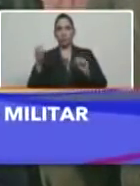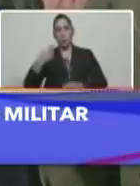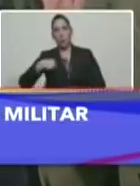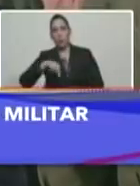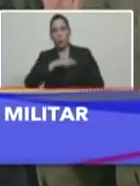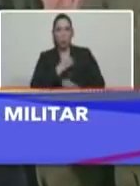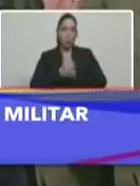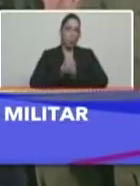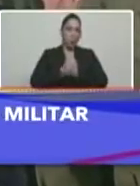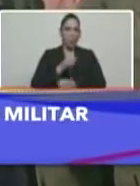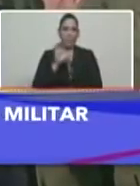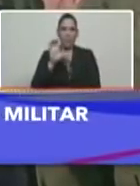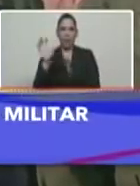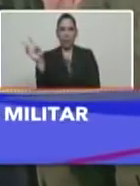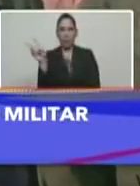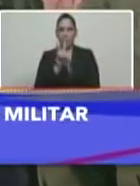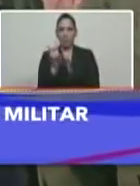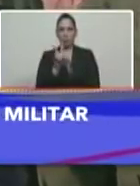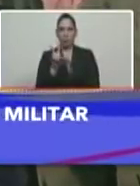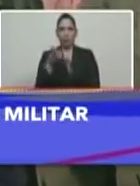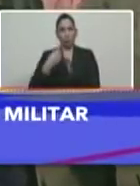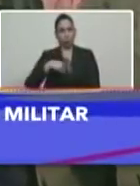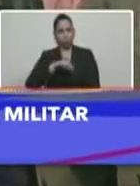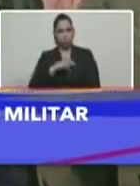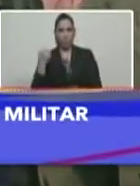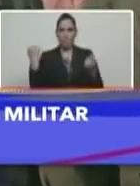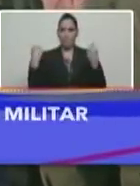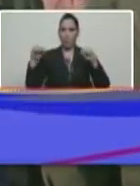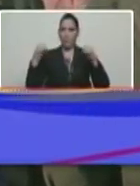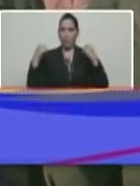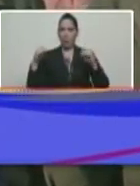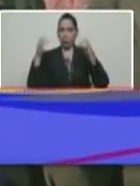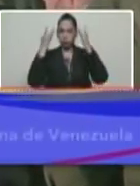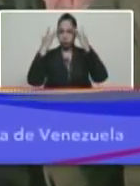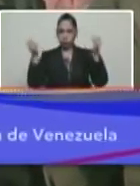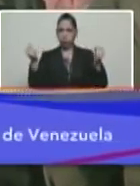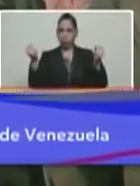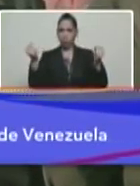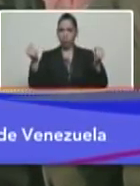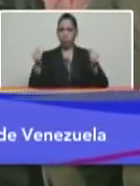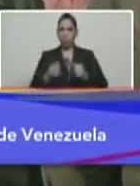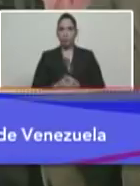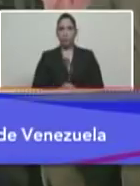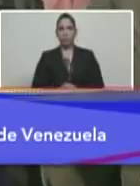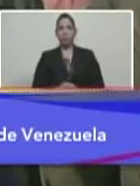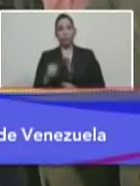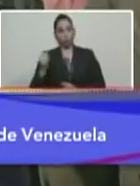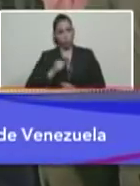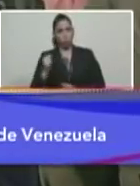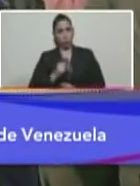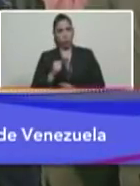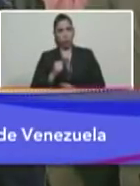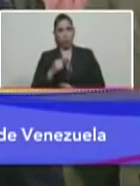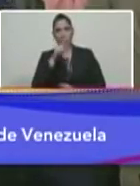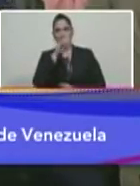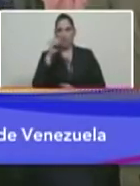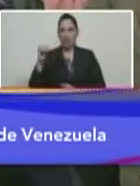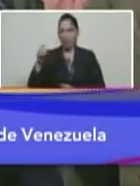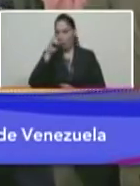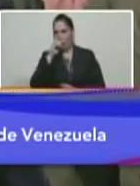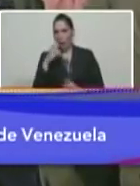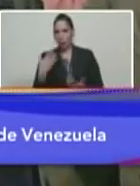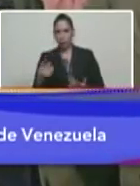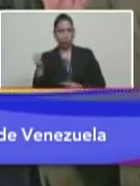amada patria. Vamos a prepararnos para el centenario, ¿sí? Desde ya,